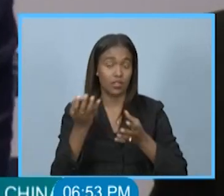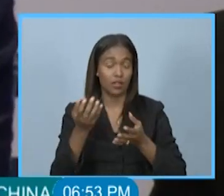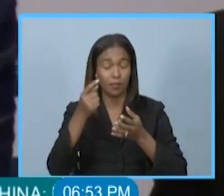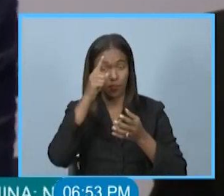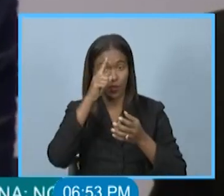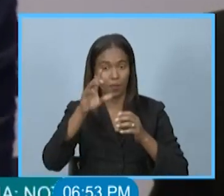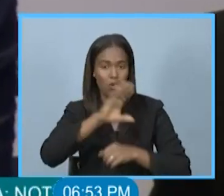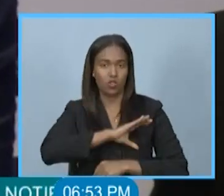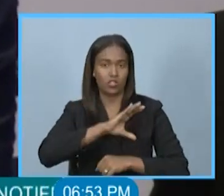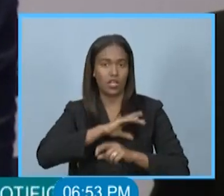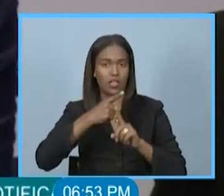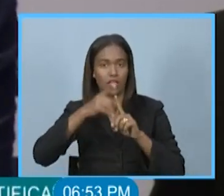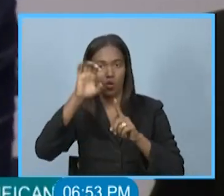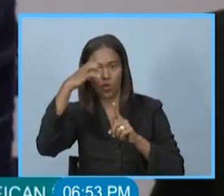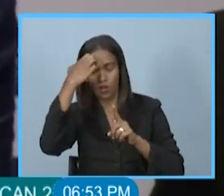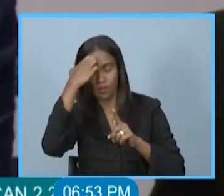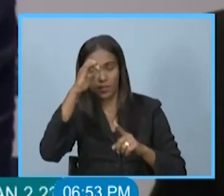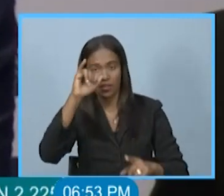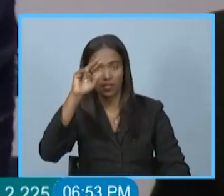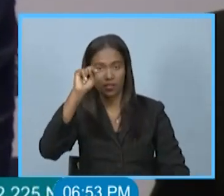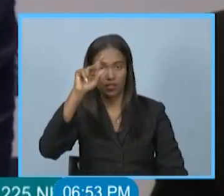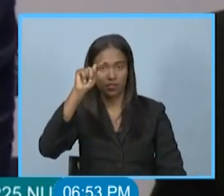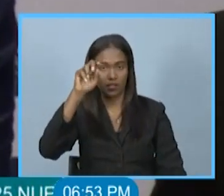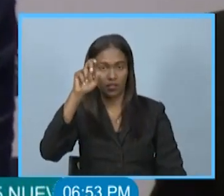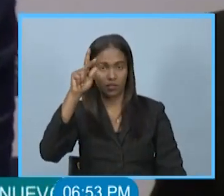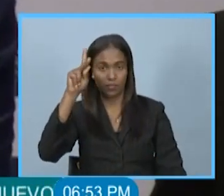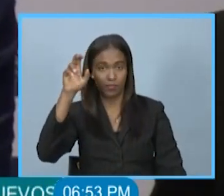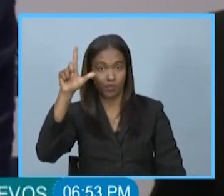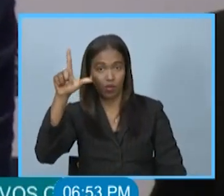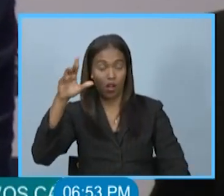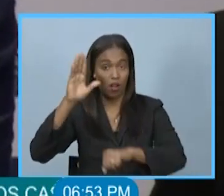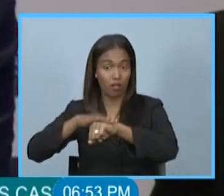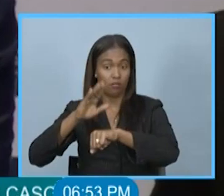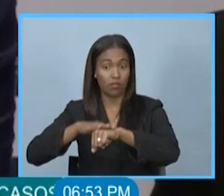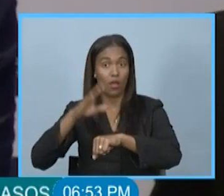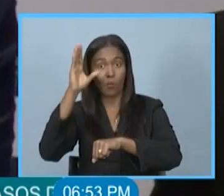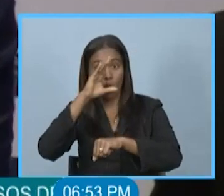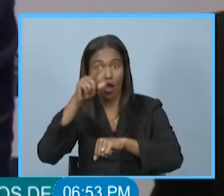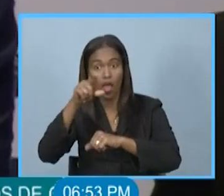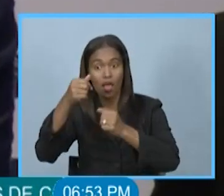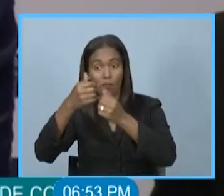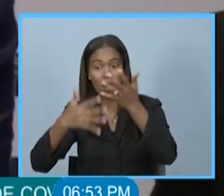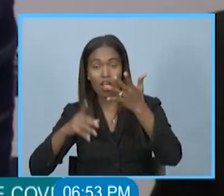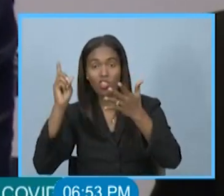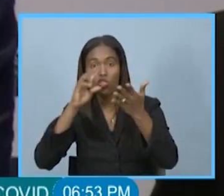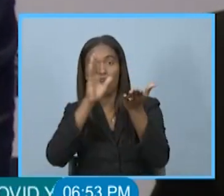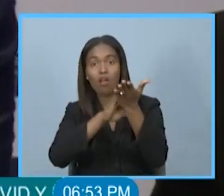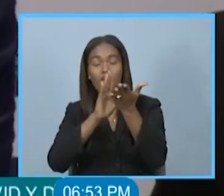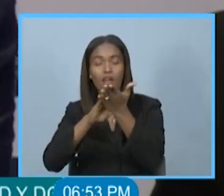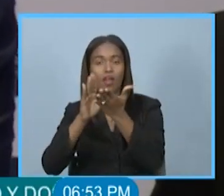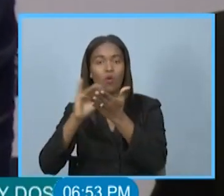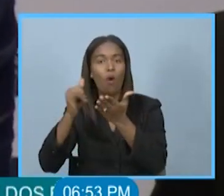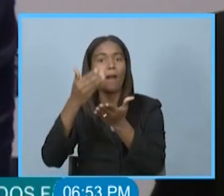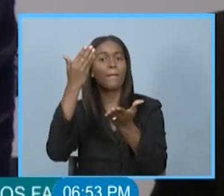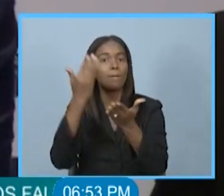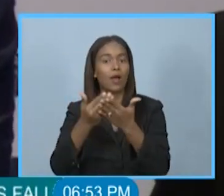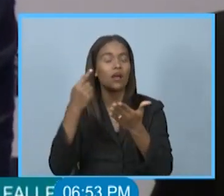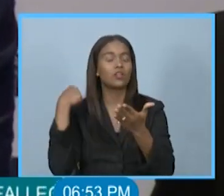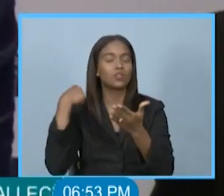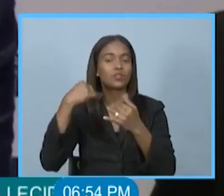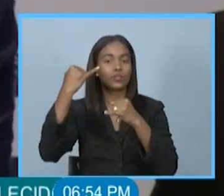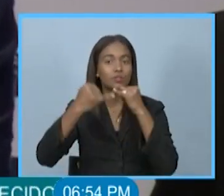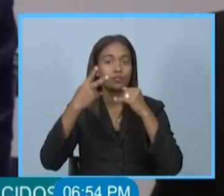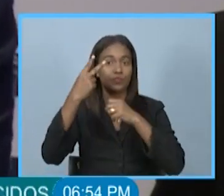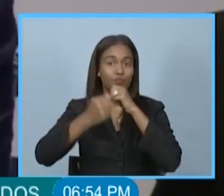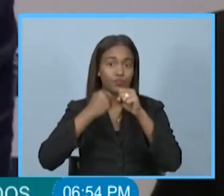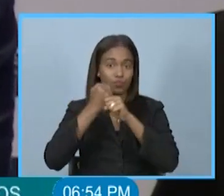la policía europea por la Interpol le exhorto a buscar esa felicitaciones e inclusive se comprobó que en los últimos